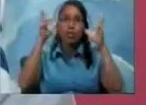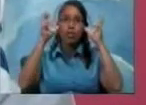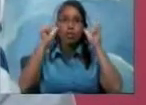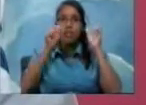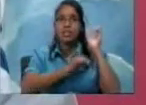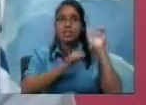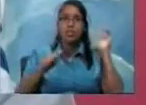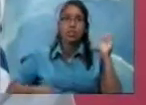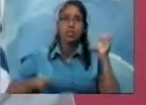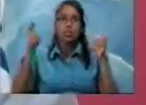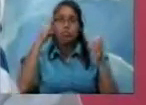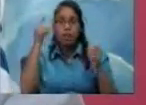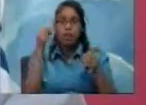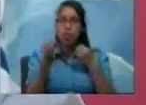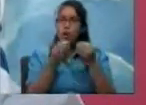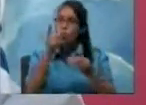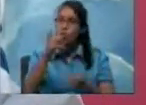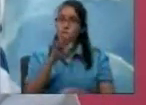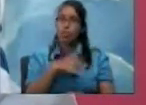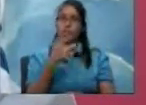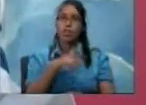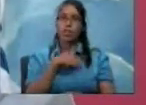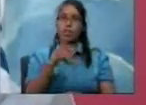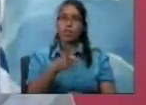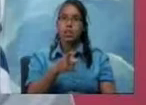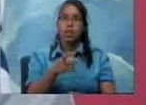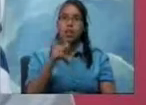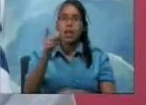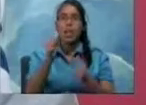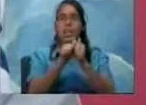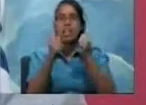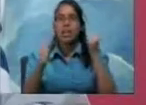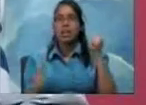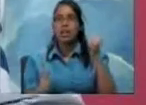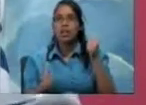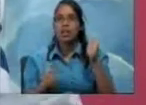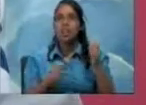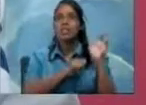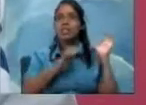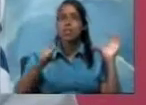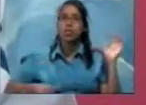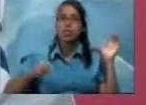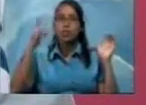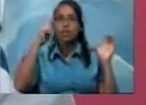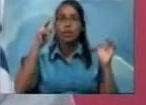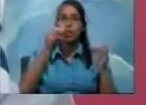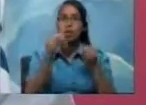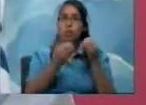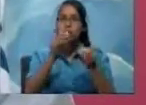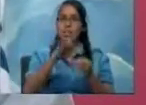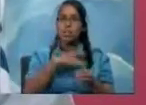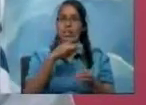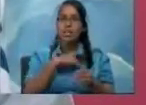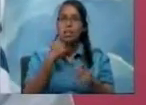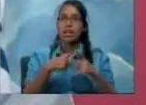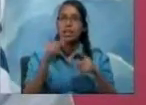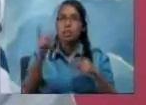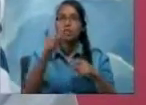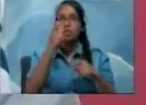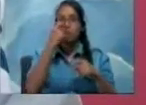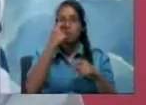señor sabe cómo te sientes el señor sabe cómo se siente el descarriado el señor sabe cómo se siente aquella persona que practica lo